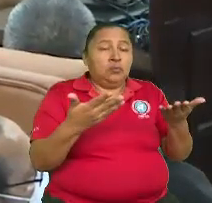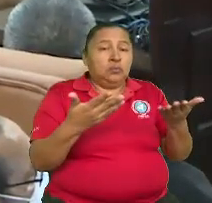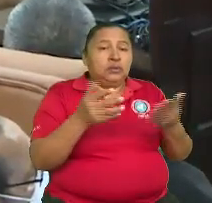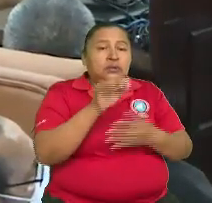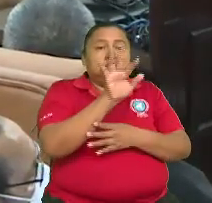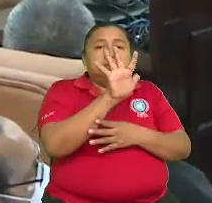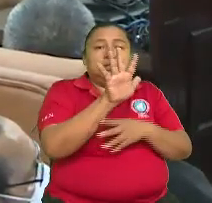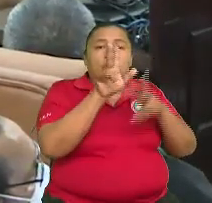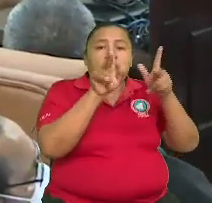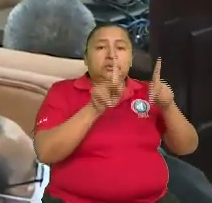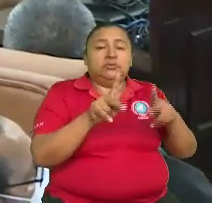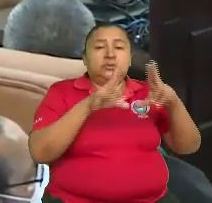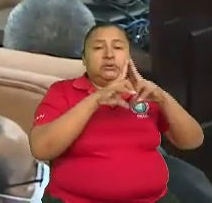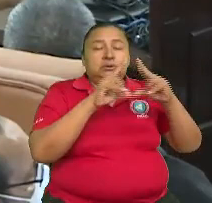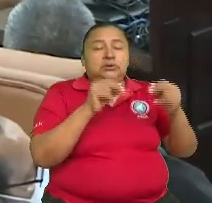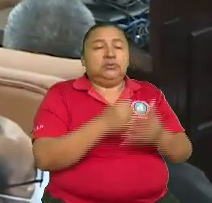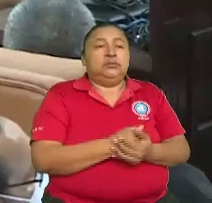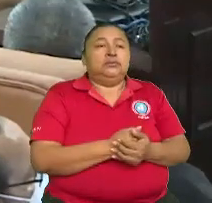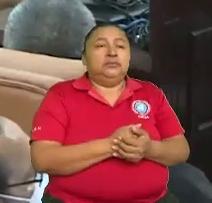5 hermanos nicaragüenses.